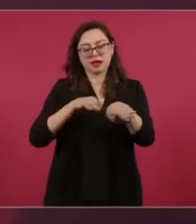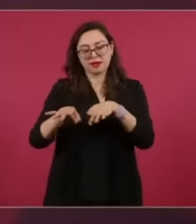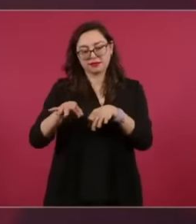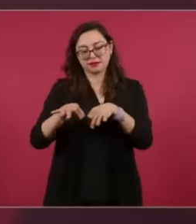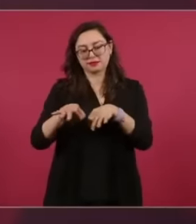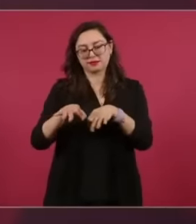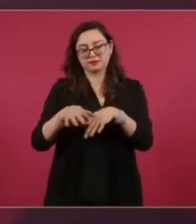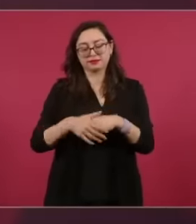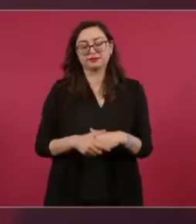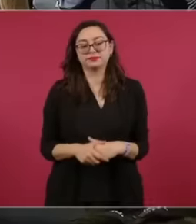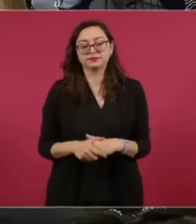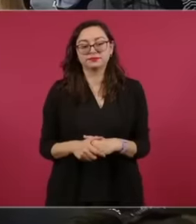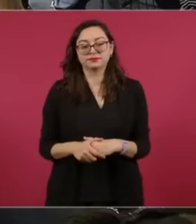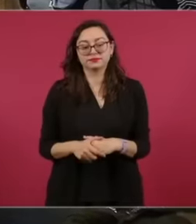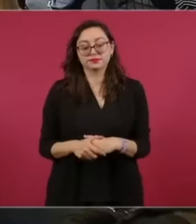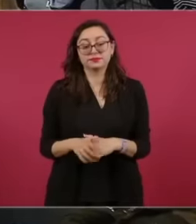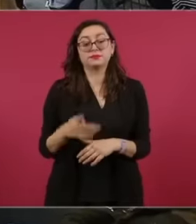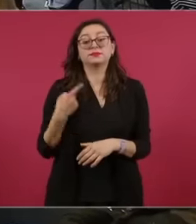pero